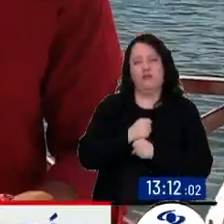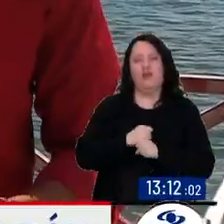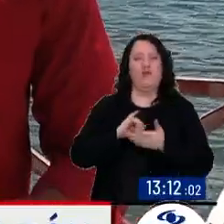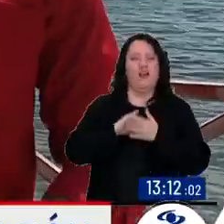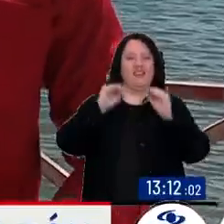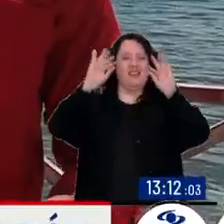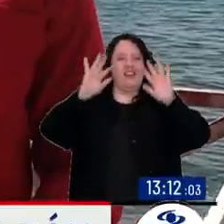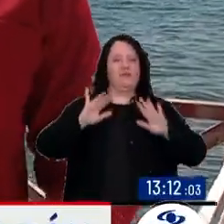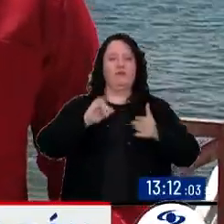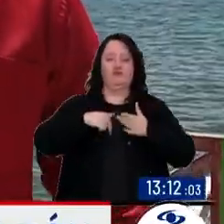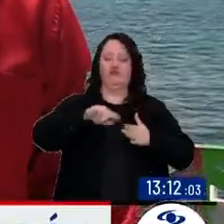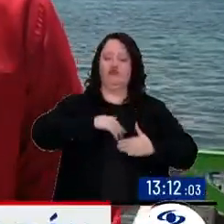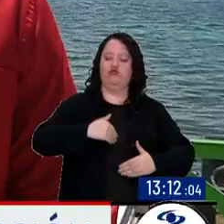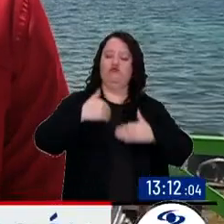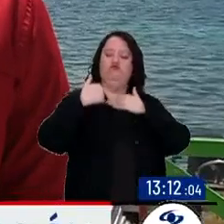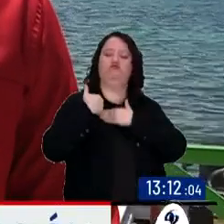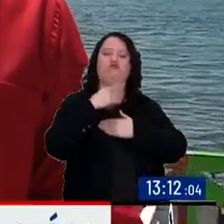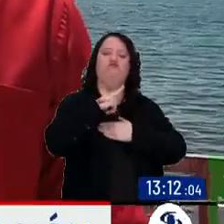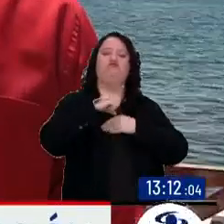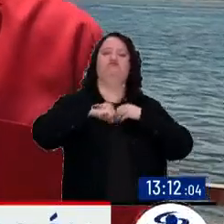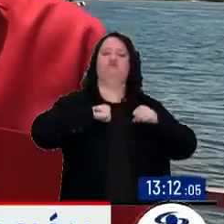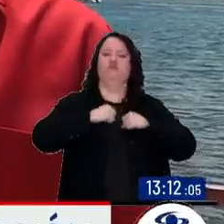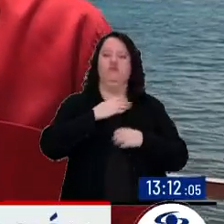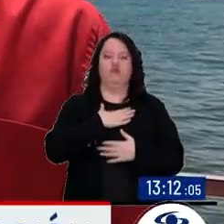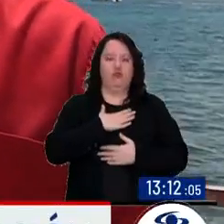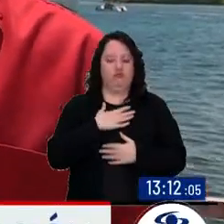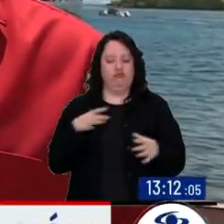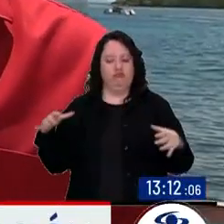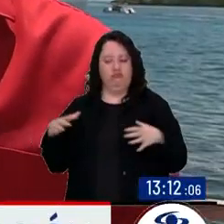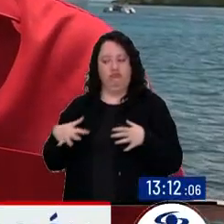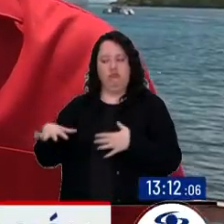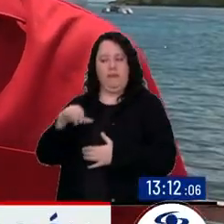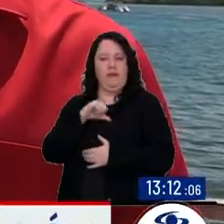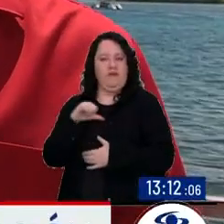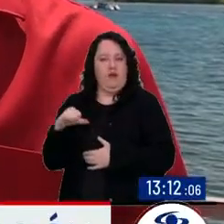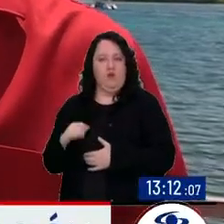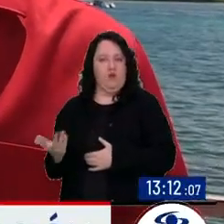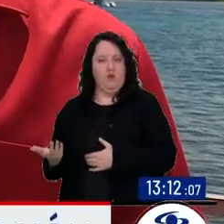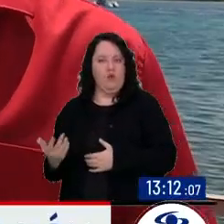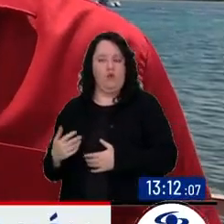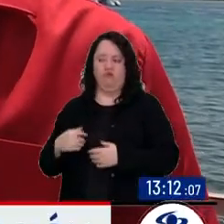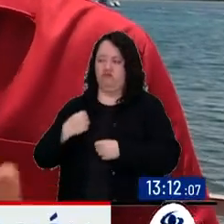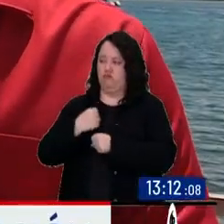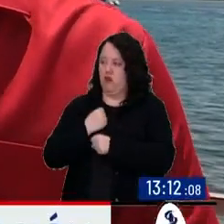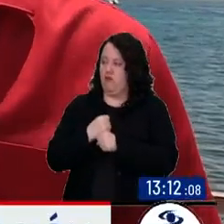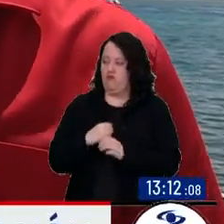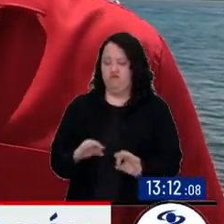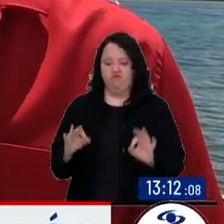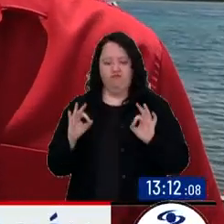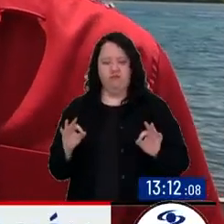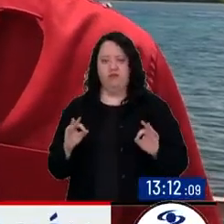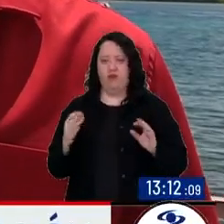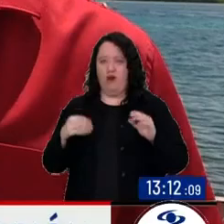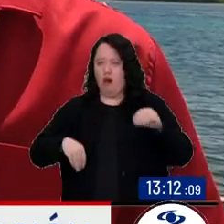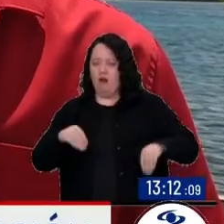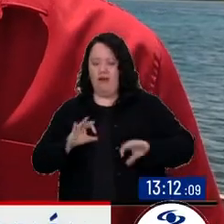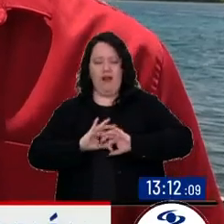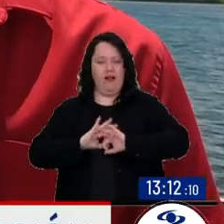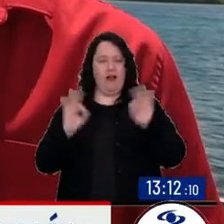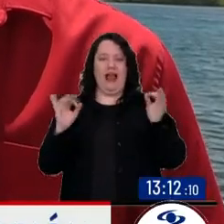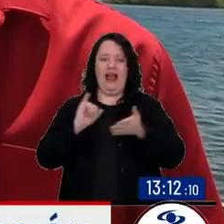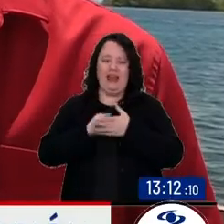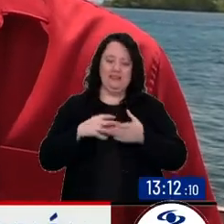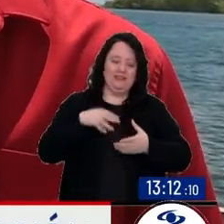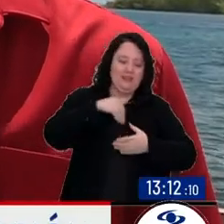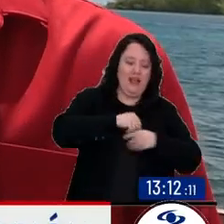somos dolientes. Yo soy una persona del sector privado que he trabajado de forma honesta, transparente, y le vamos a aportar eso a la administración